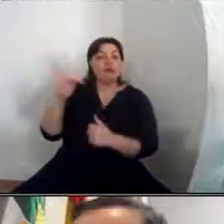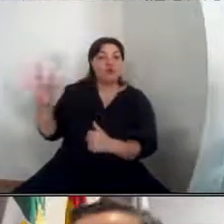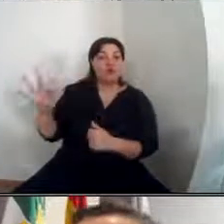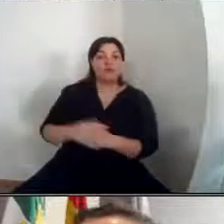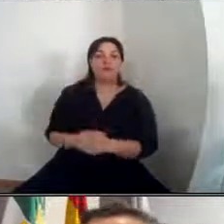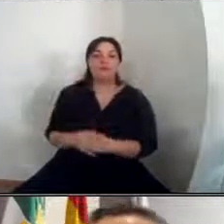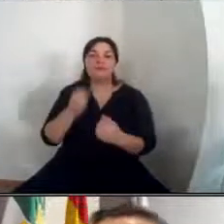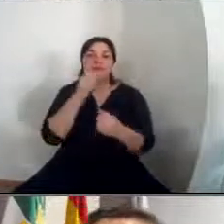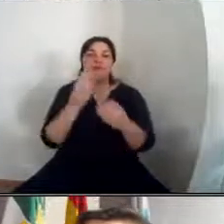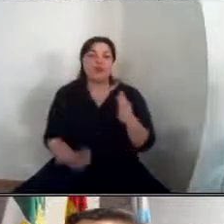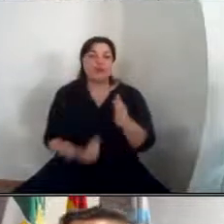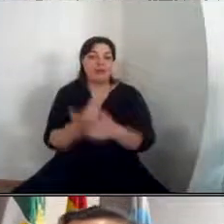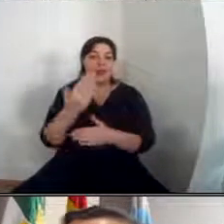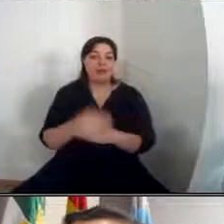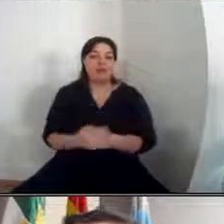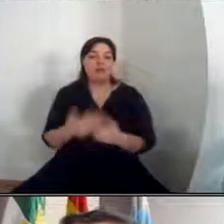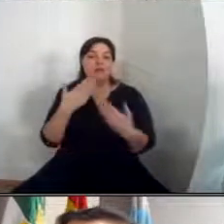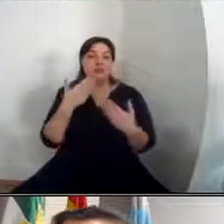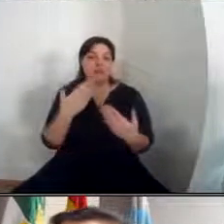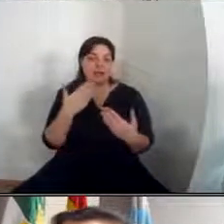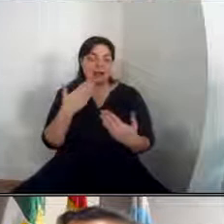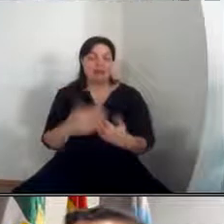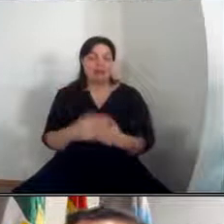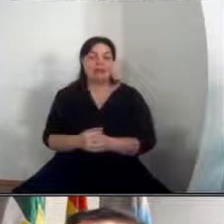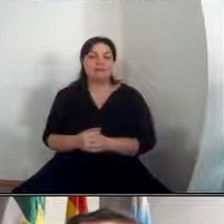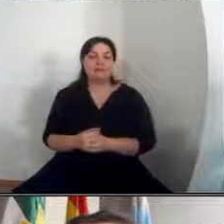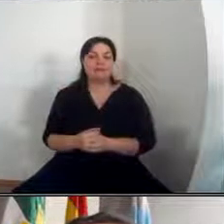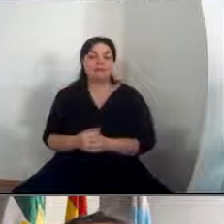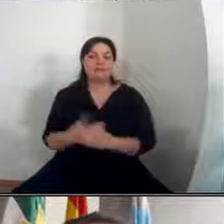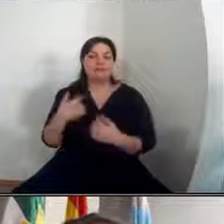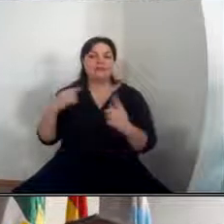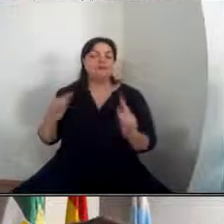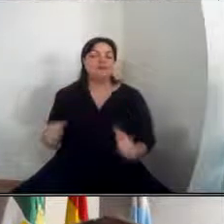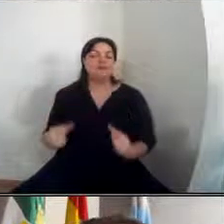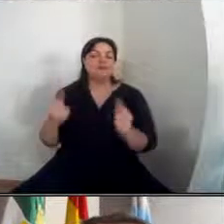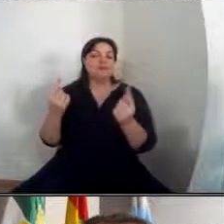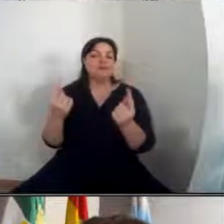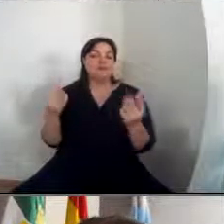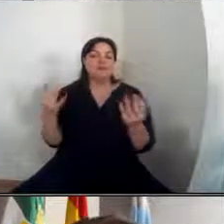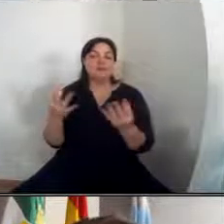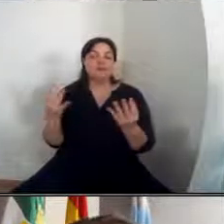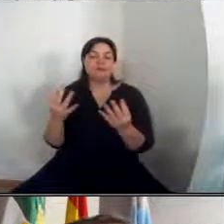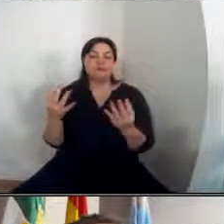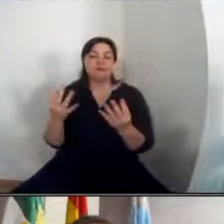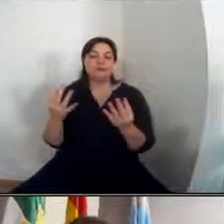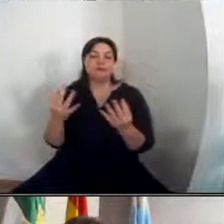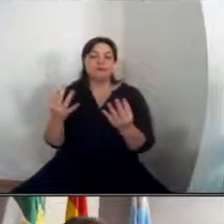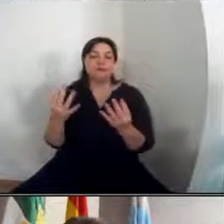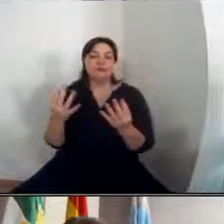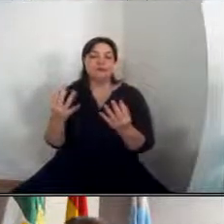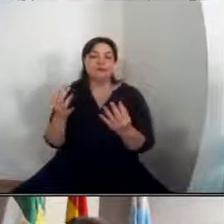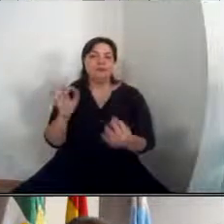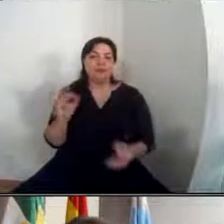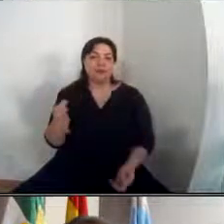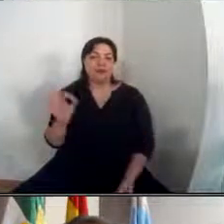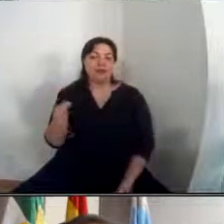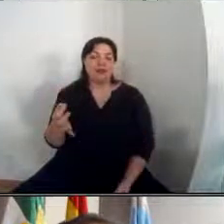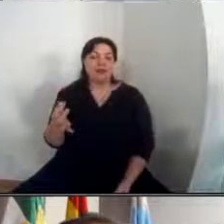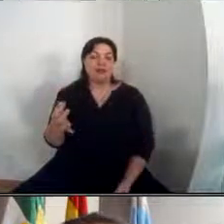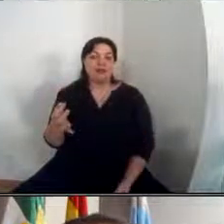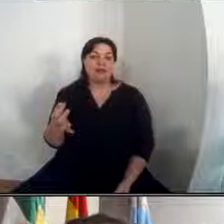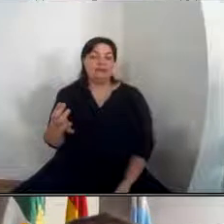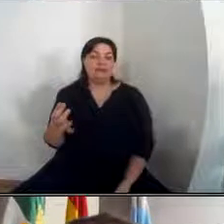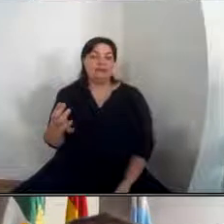Buenos días, muchas gracias en primer lugar. La verdad es que es muy agradable compartir